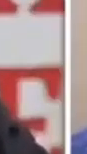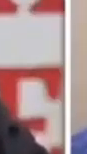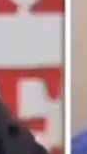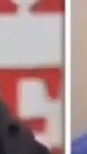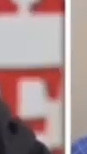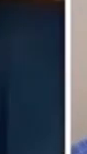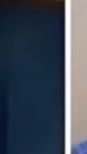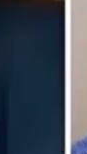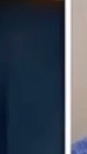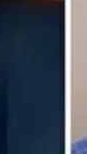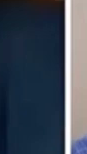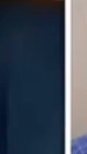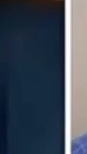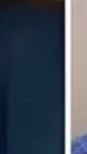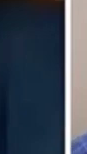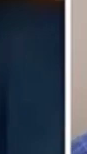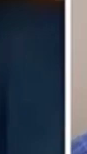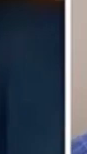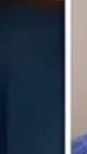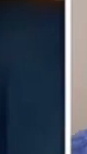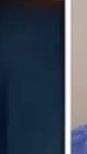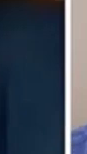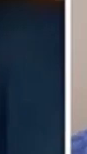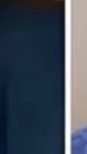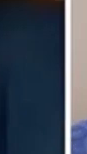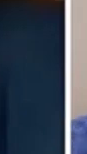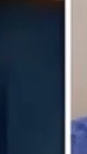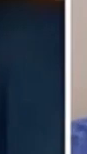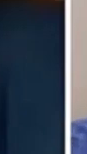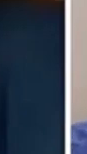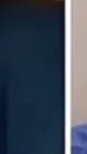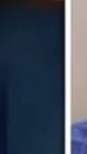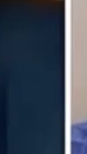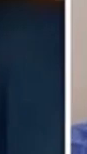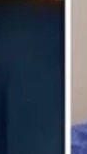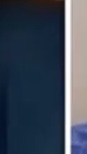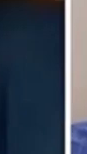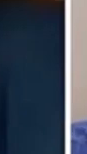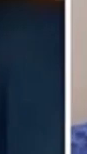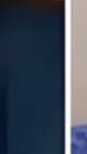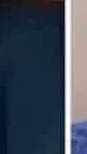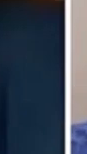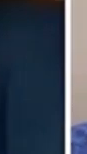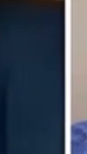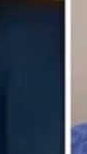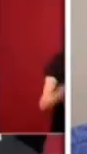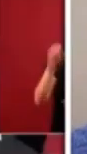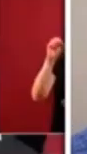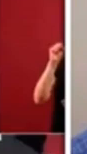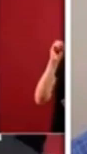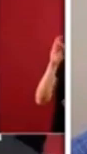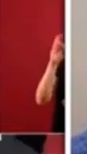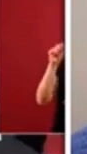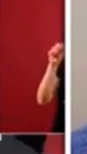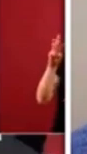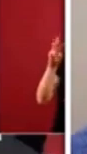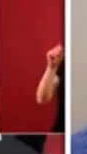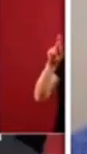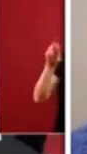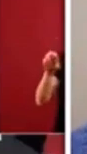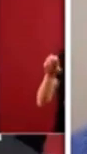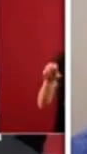que también se está llevando a cabo por parte del gobierno federal y aquí es la otra parte también en donde esta oposición